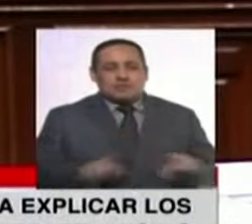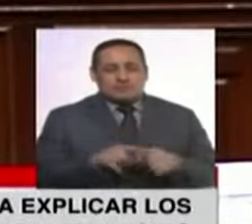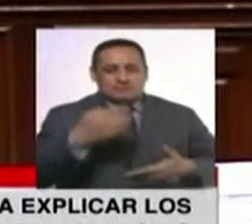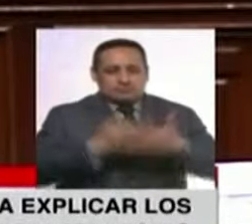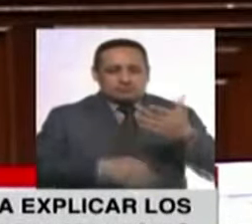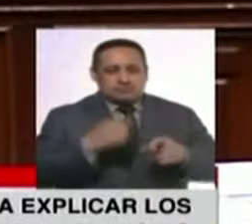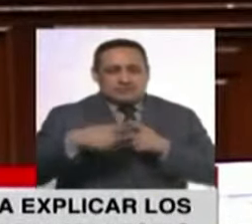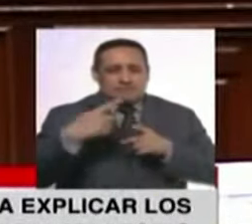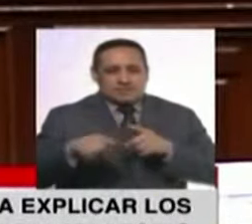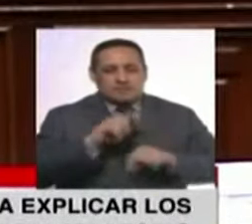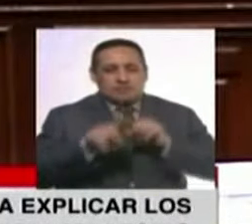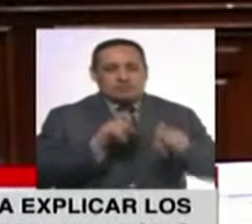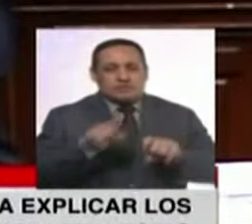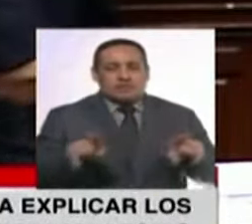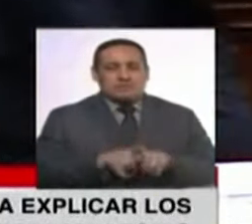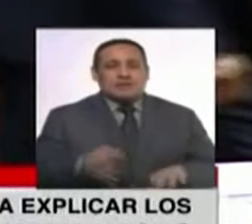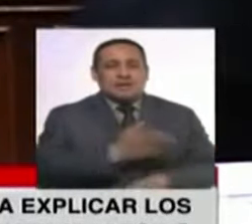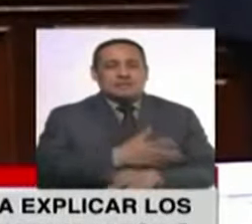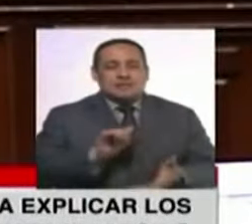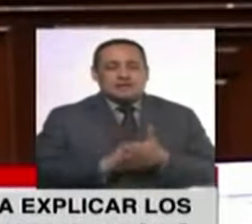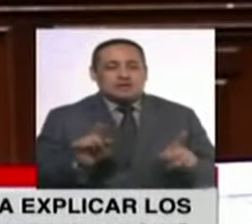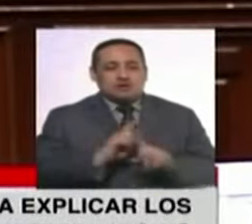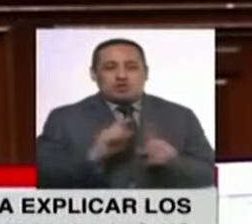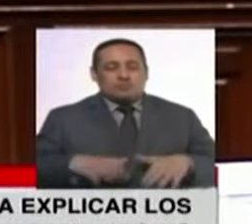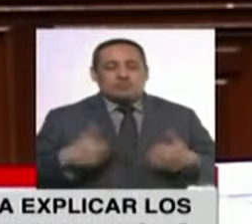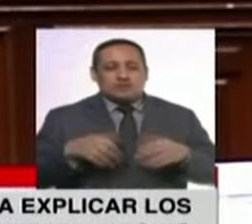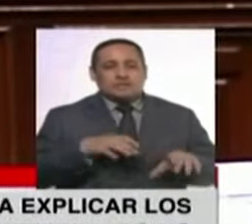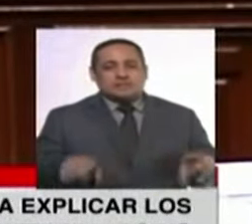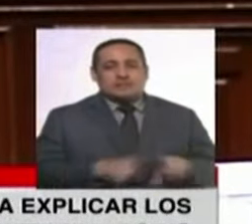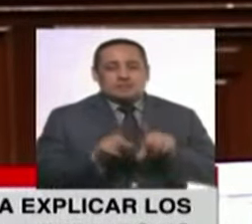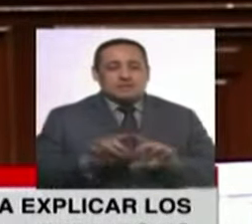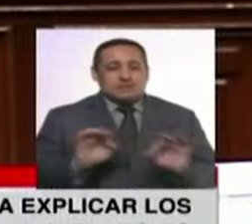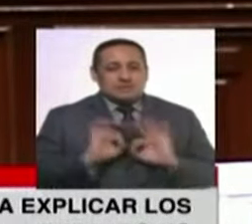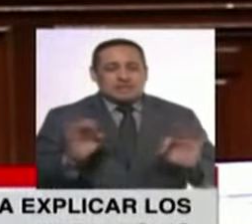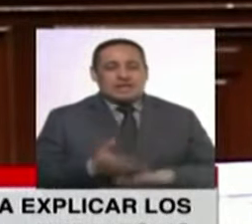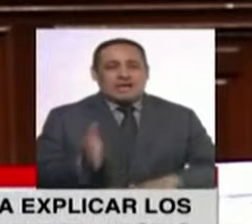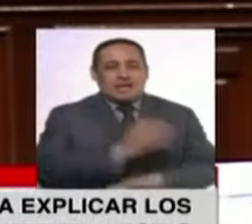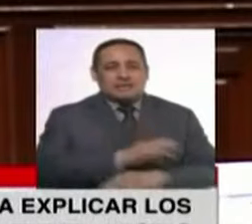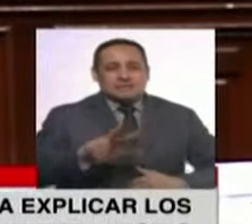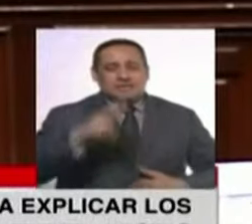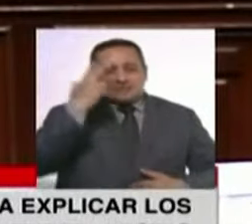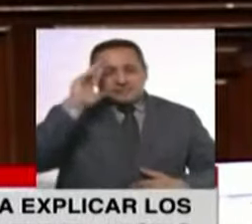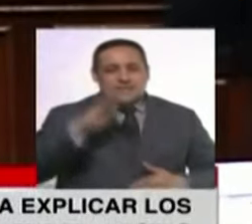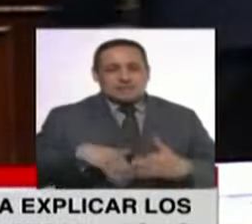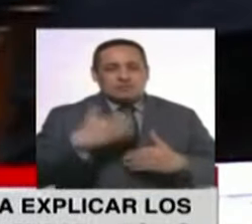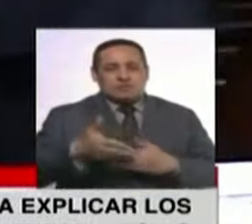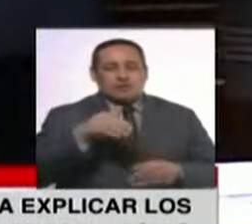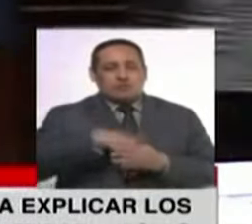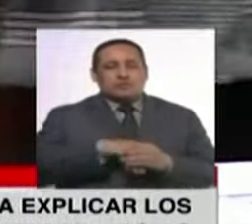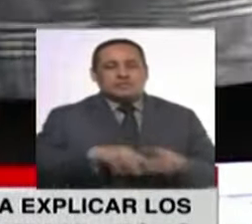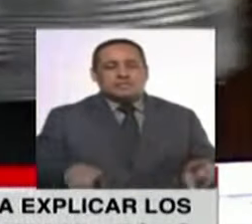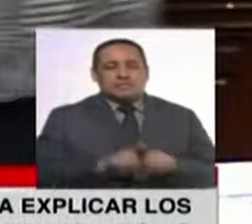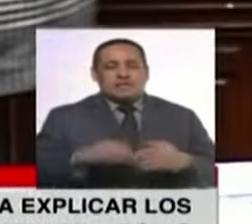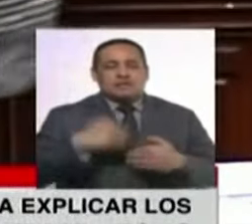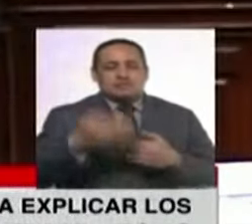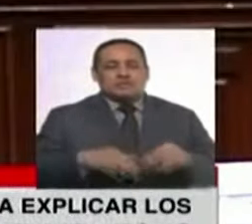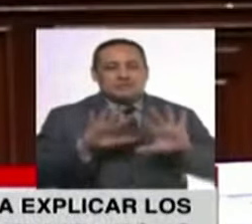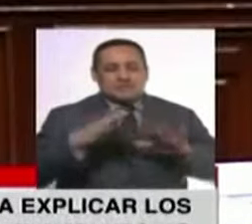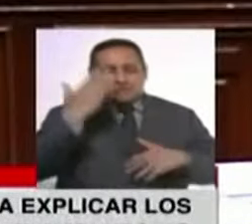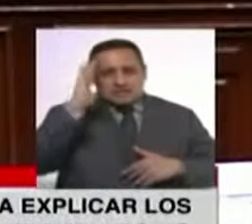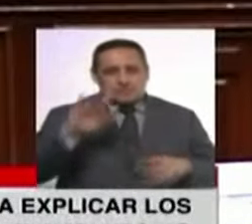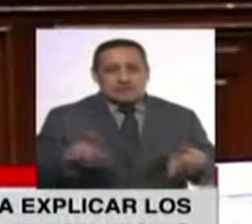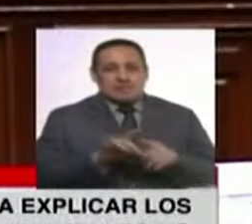pliego respectivo la interpelación no puede realizarse en ningún caso antes del Tercer día siguiente a la votación ni del